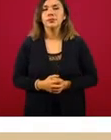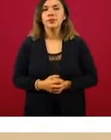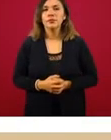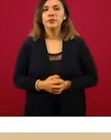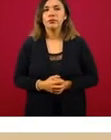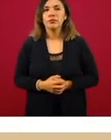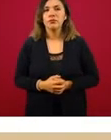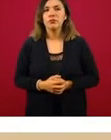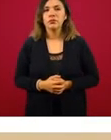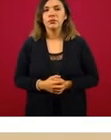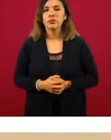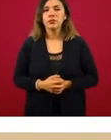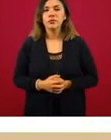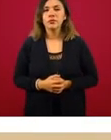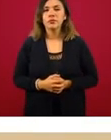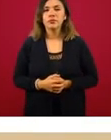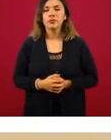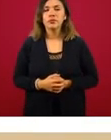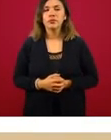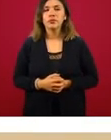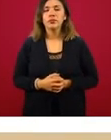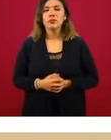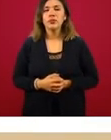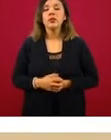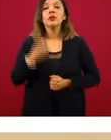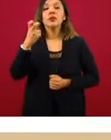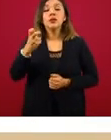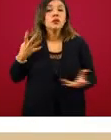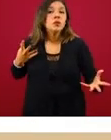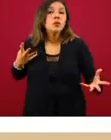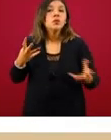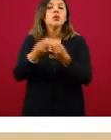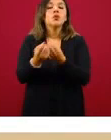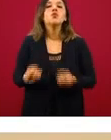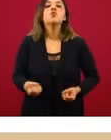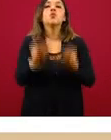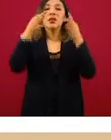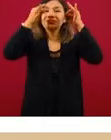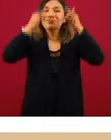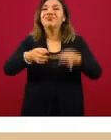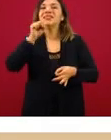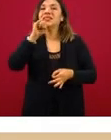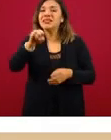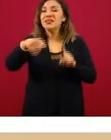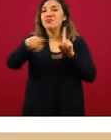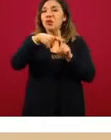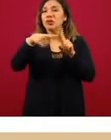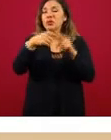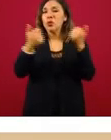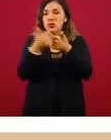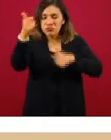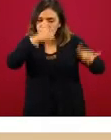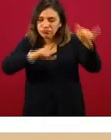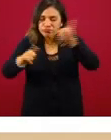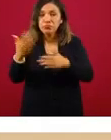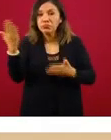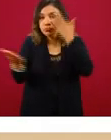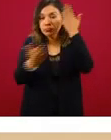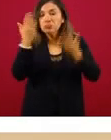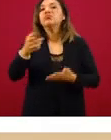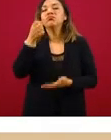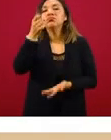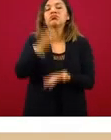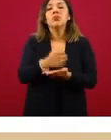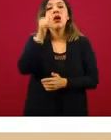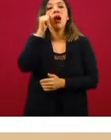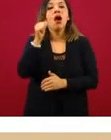siguiente diapositiva. Aquí vemos ahora sí la carga acumulada de casos ya confirmados por laboratorio. El incremento de